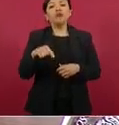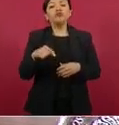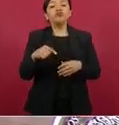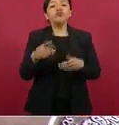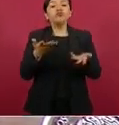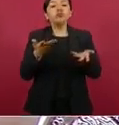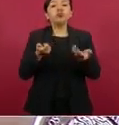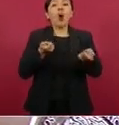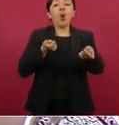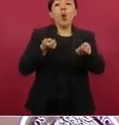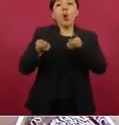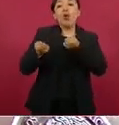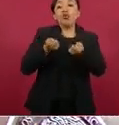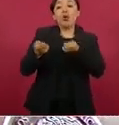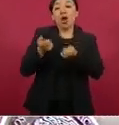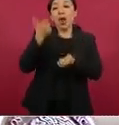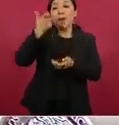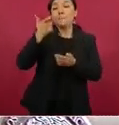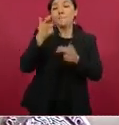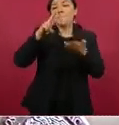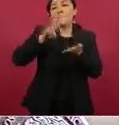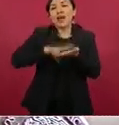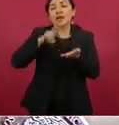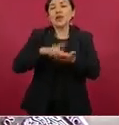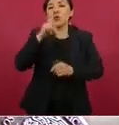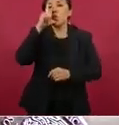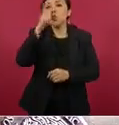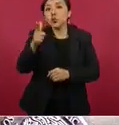controlar el precio de la luz.